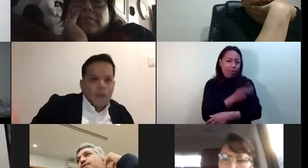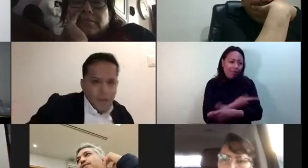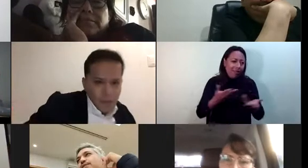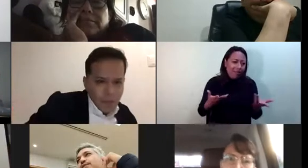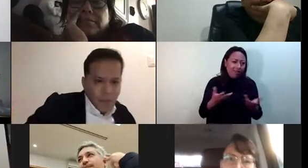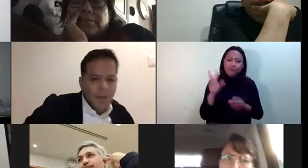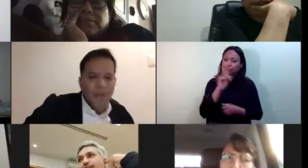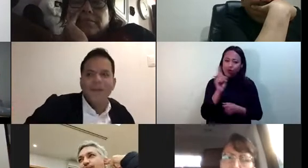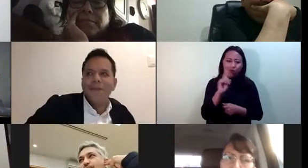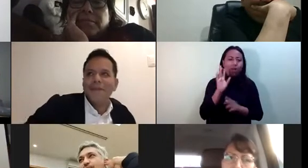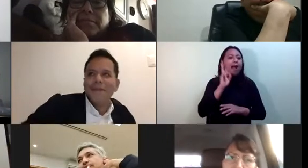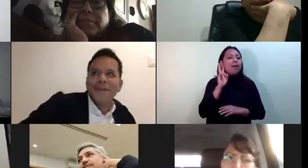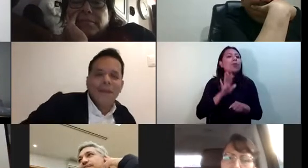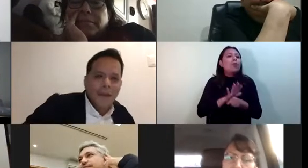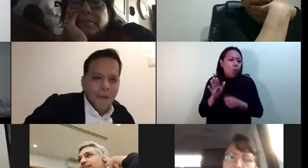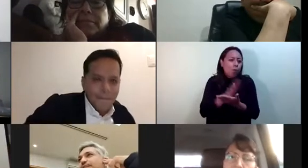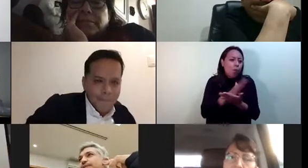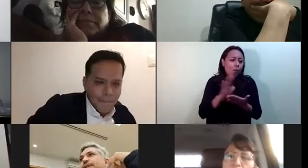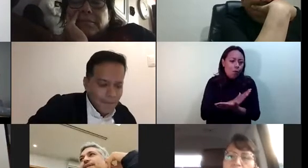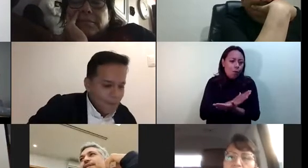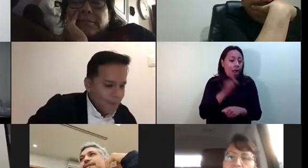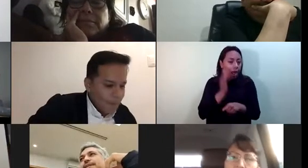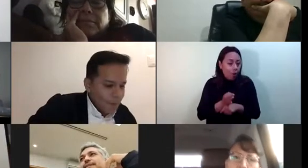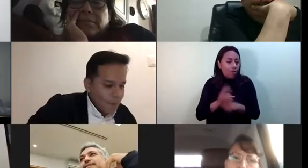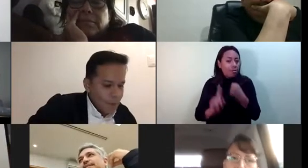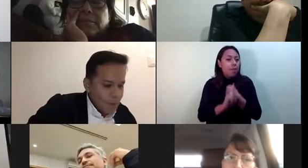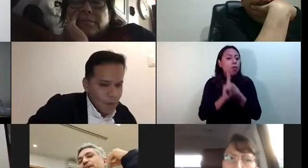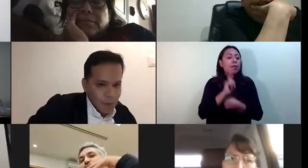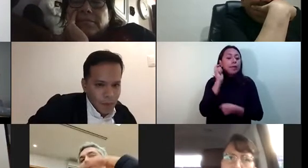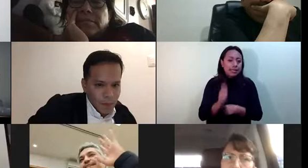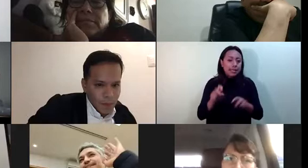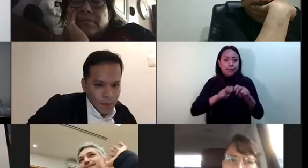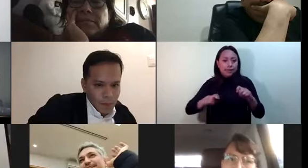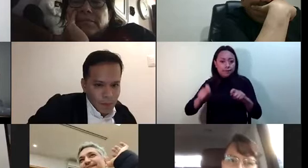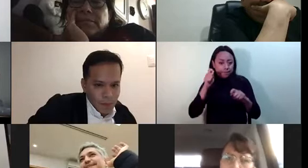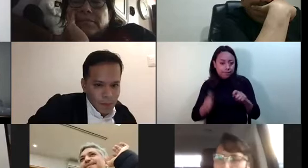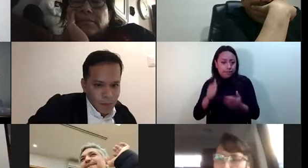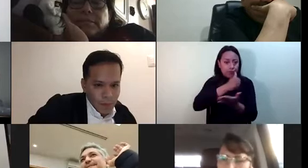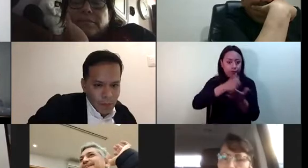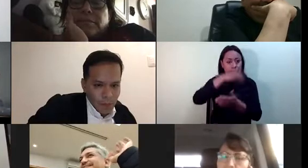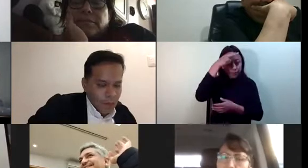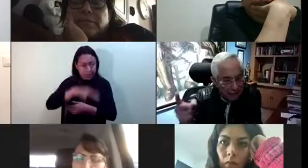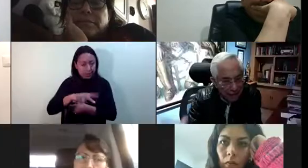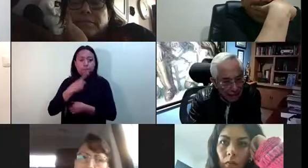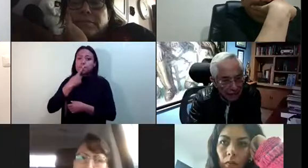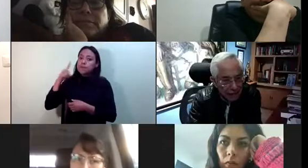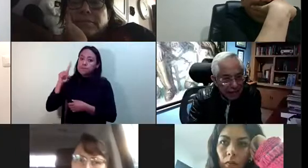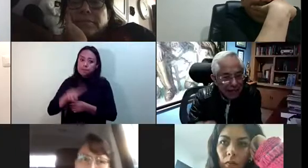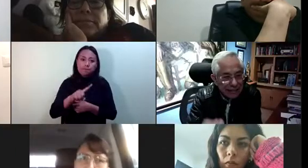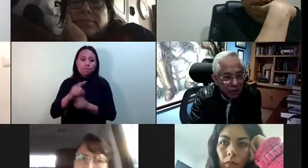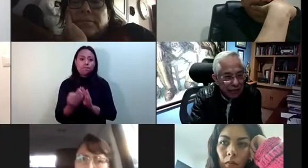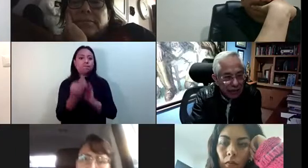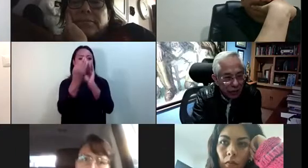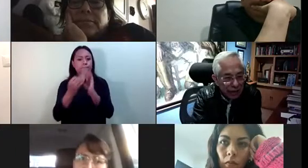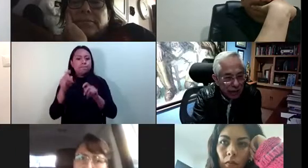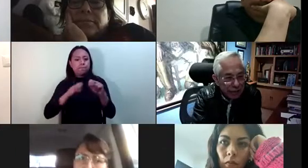el problema es de que el Tribunal de la Ciudad de México ganó una demanda ante el Tribunal Federal y le